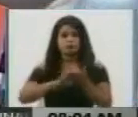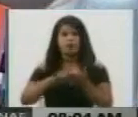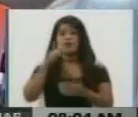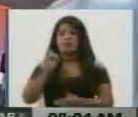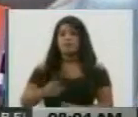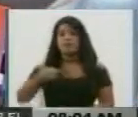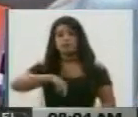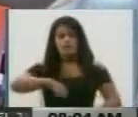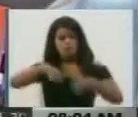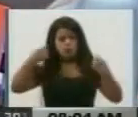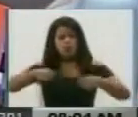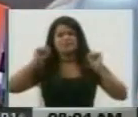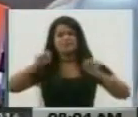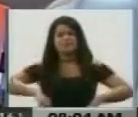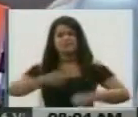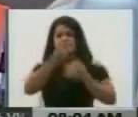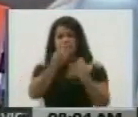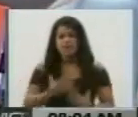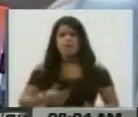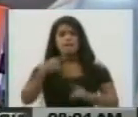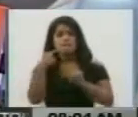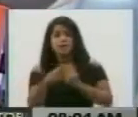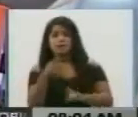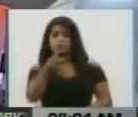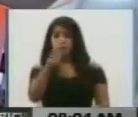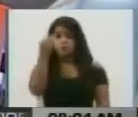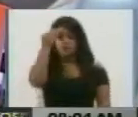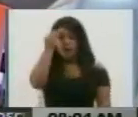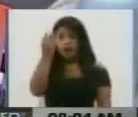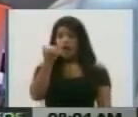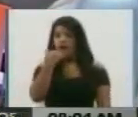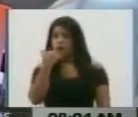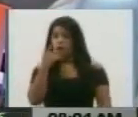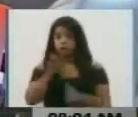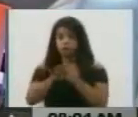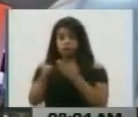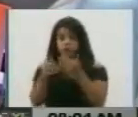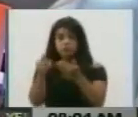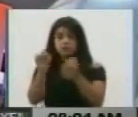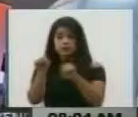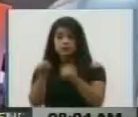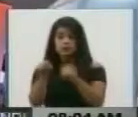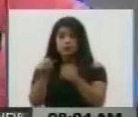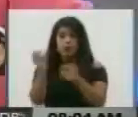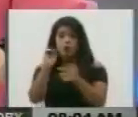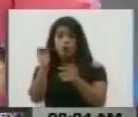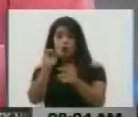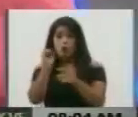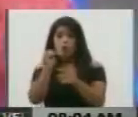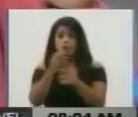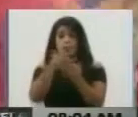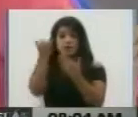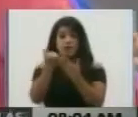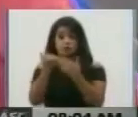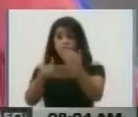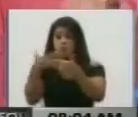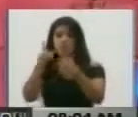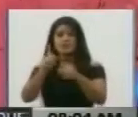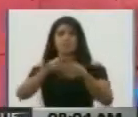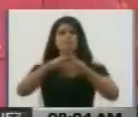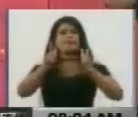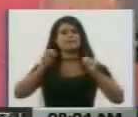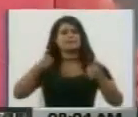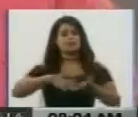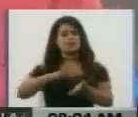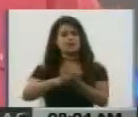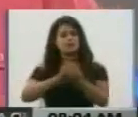que todo salga bien y a que cualquier cosa que aquí se vaya a desarrollar, cualquier iniciativa política, se desarrolle en paz. Ahora,